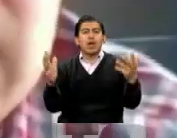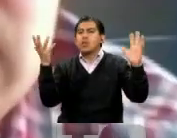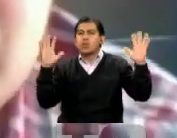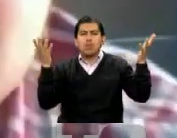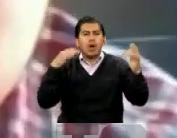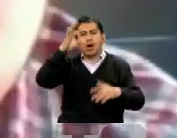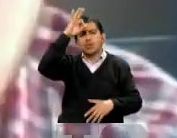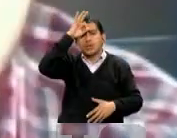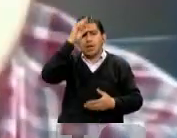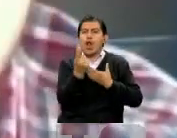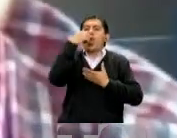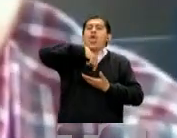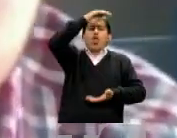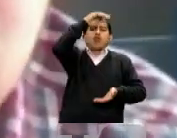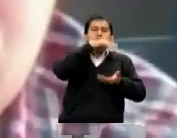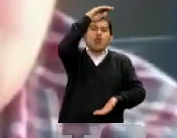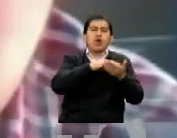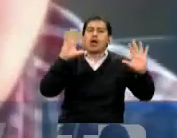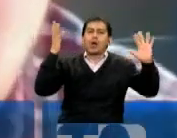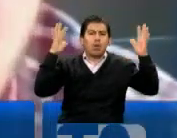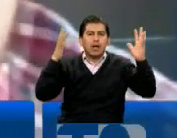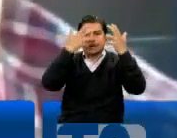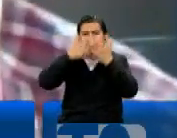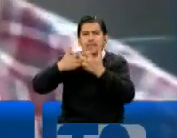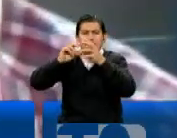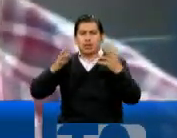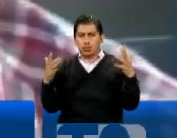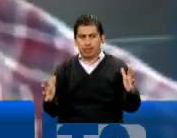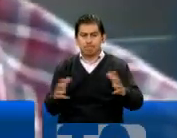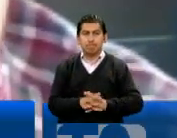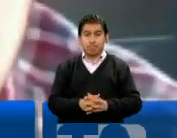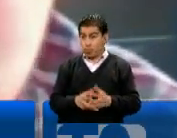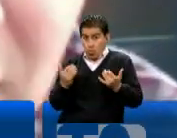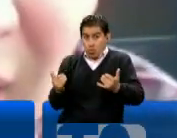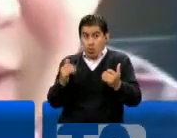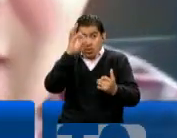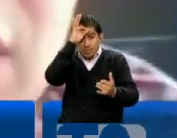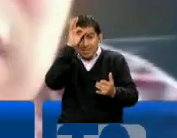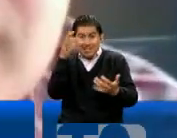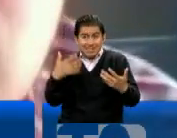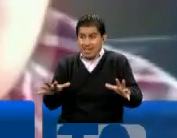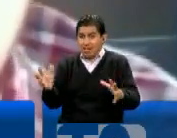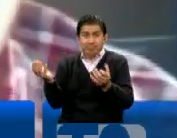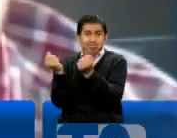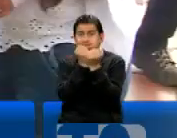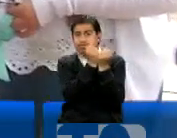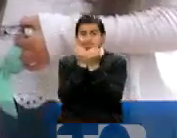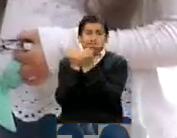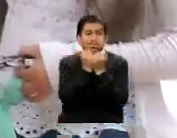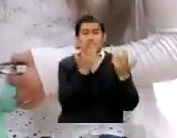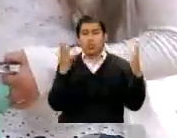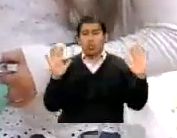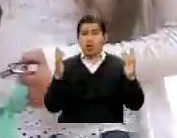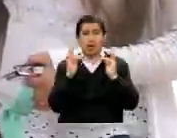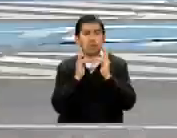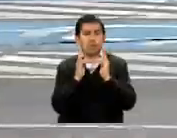si dijimos saturados en este momento tenemos varios hospitales están colapsados tienen ninguna cama las